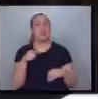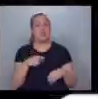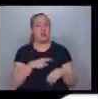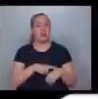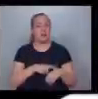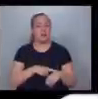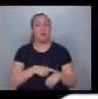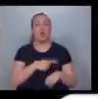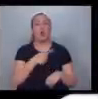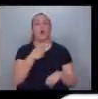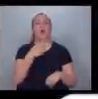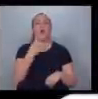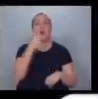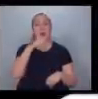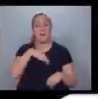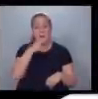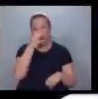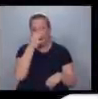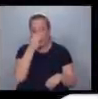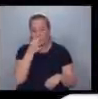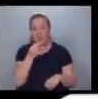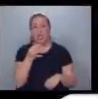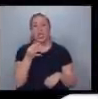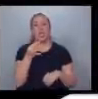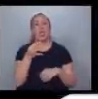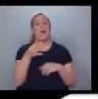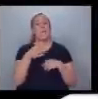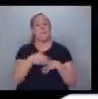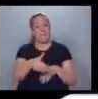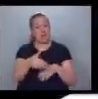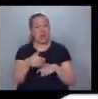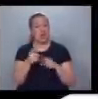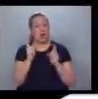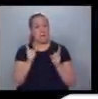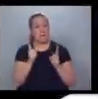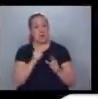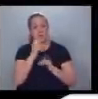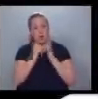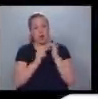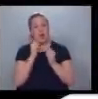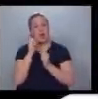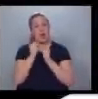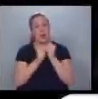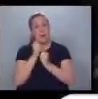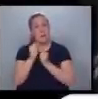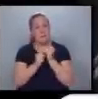0:40 horas, en el cual un colectivo, como lo están cronicando, de la empresa